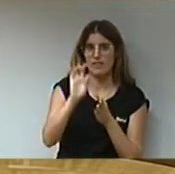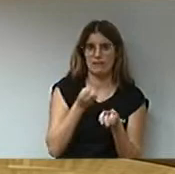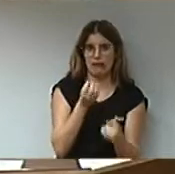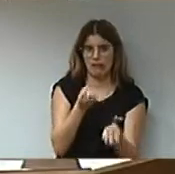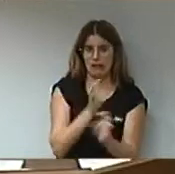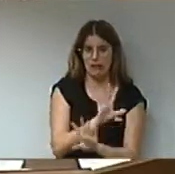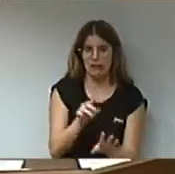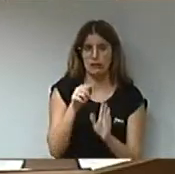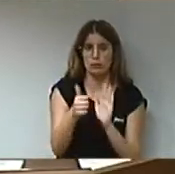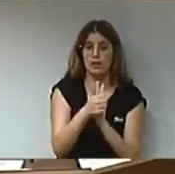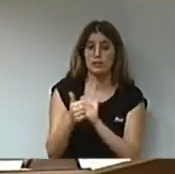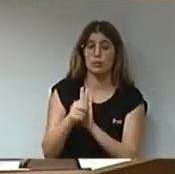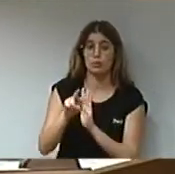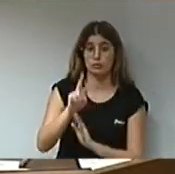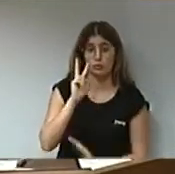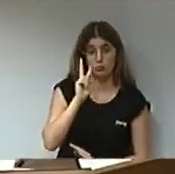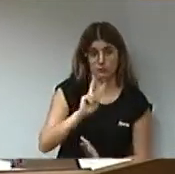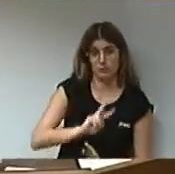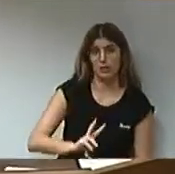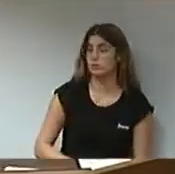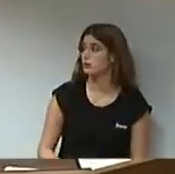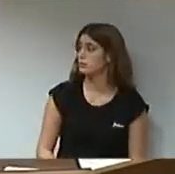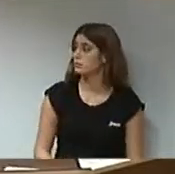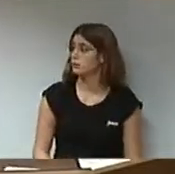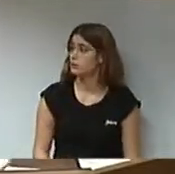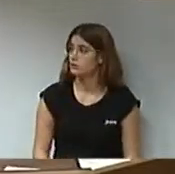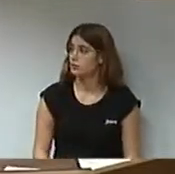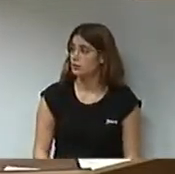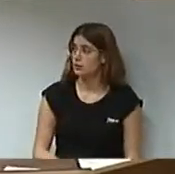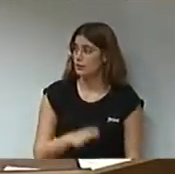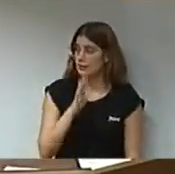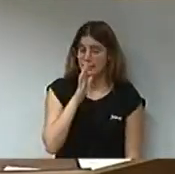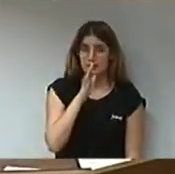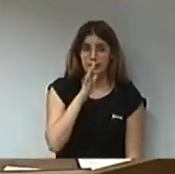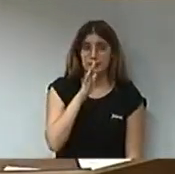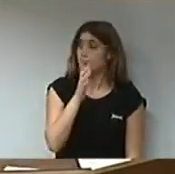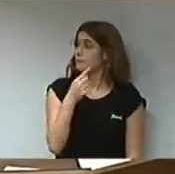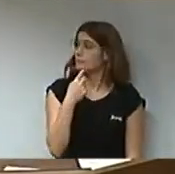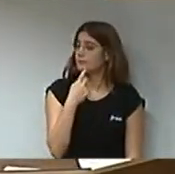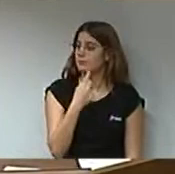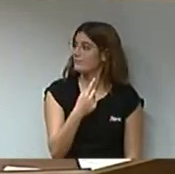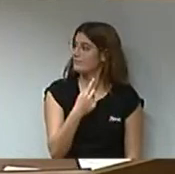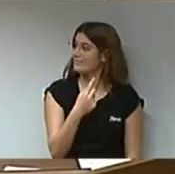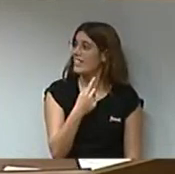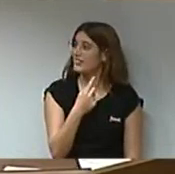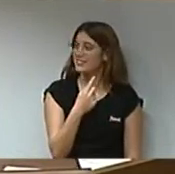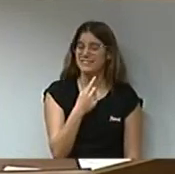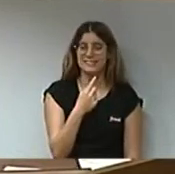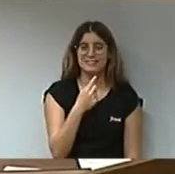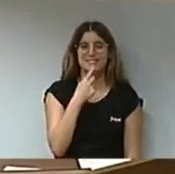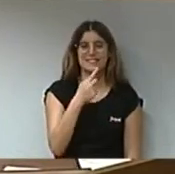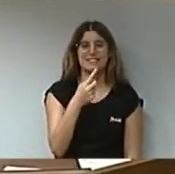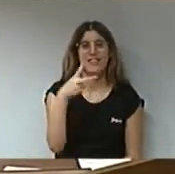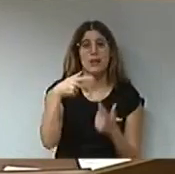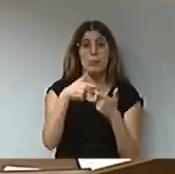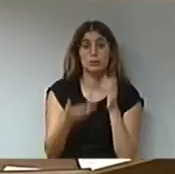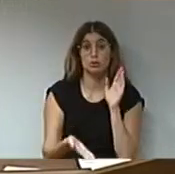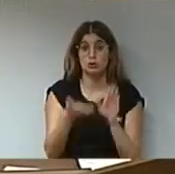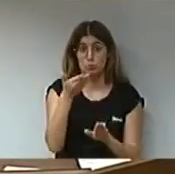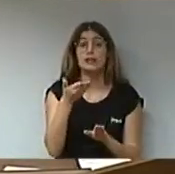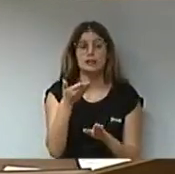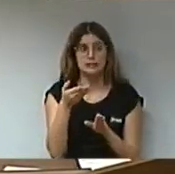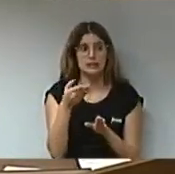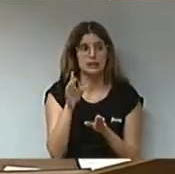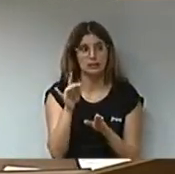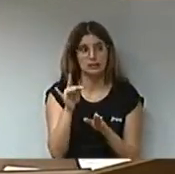artículos y usted los mira. En segundo lugar, usted dice, es que ustedes subieron los impuestos. Pues mira,